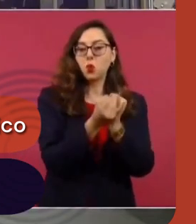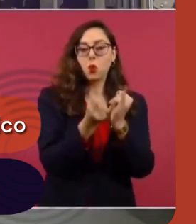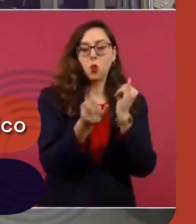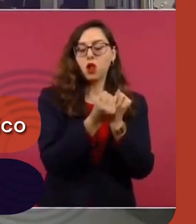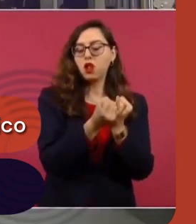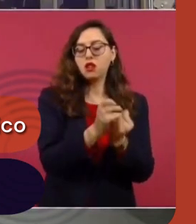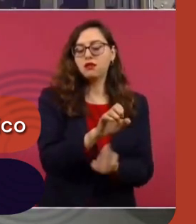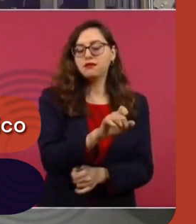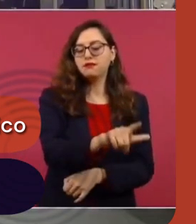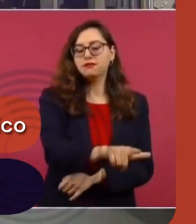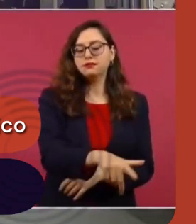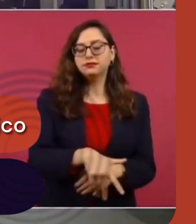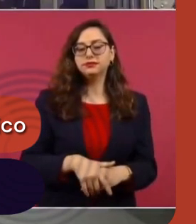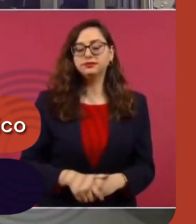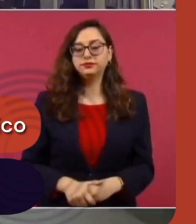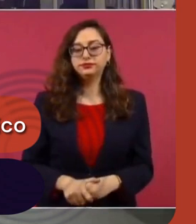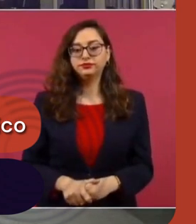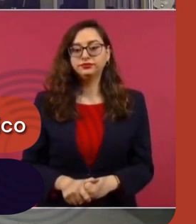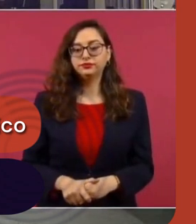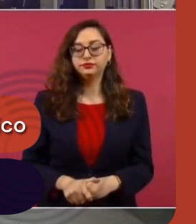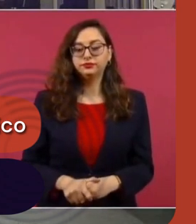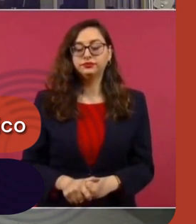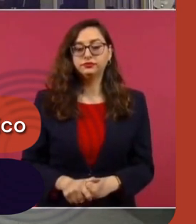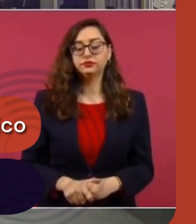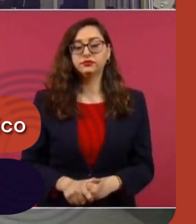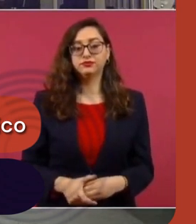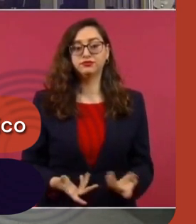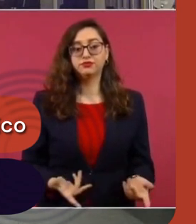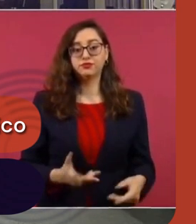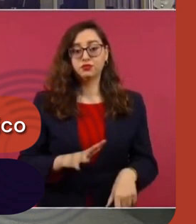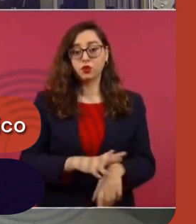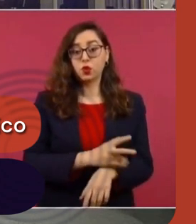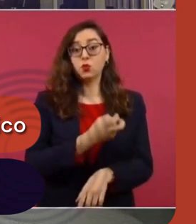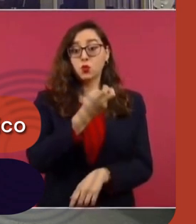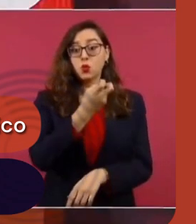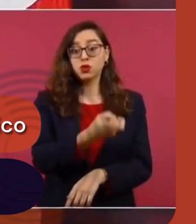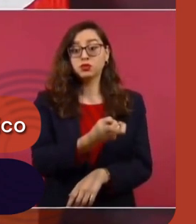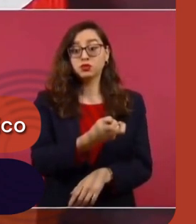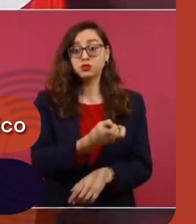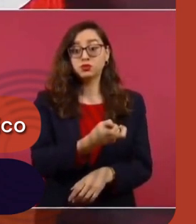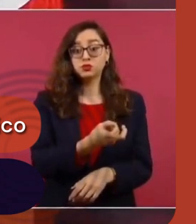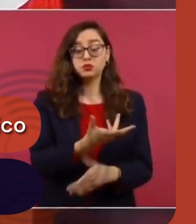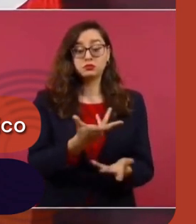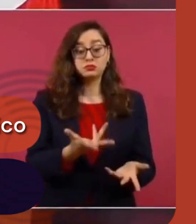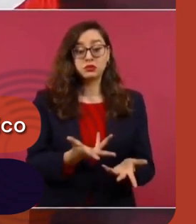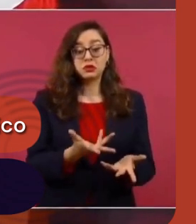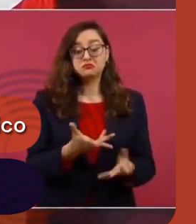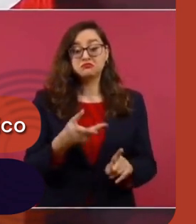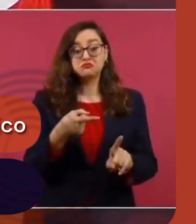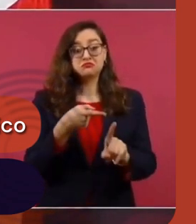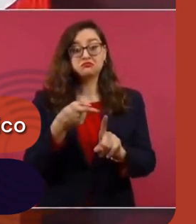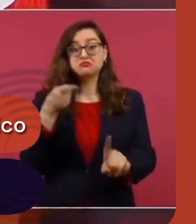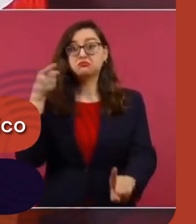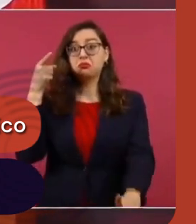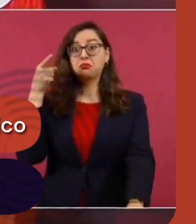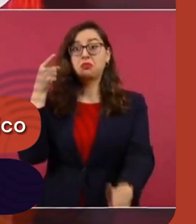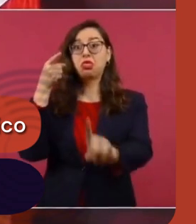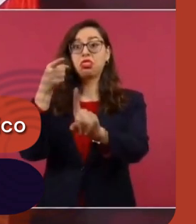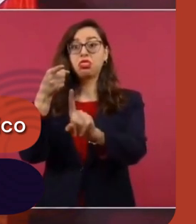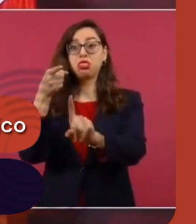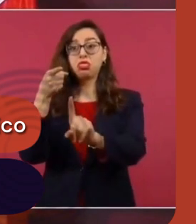Y esto fue lo que lo llevó por un mal camino.